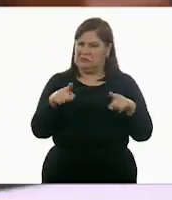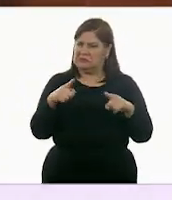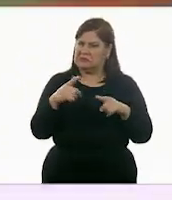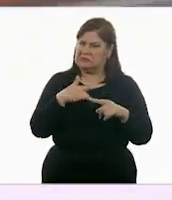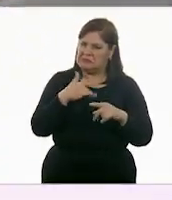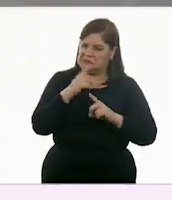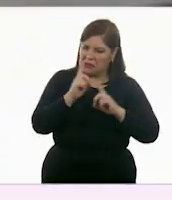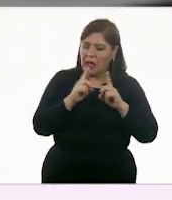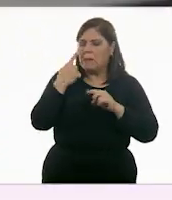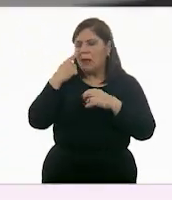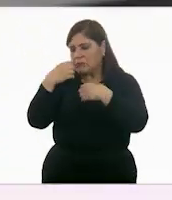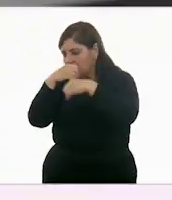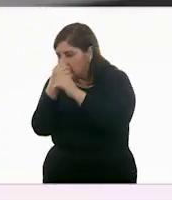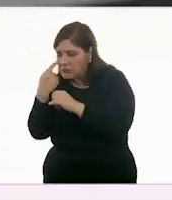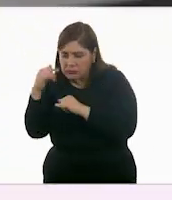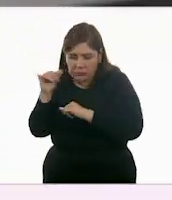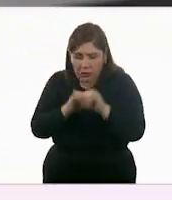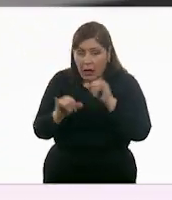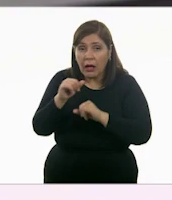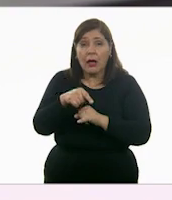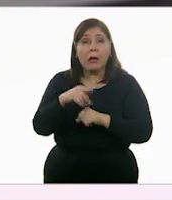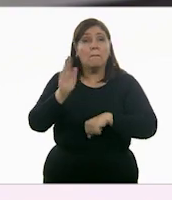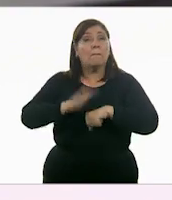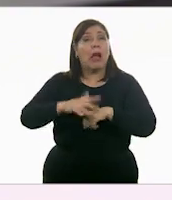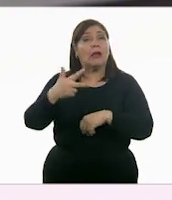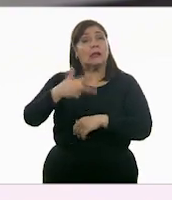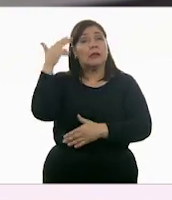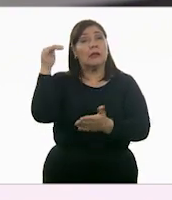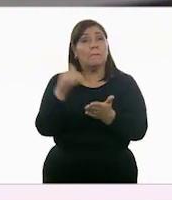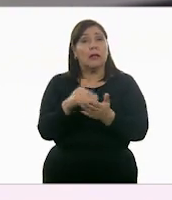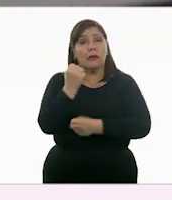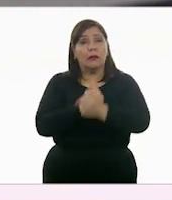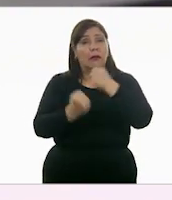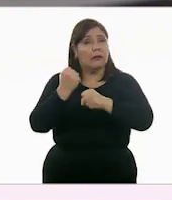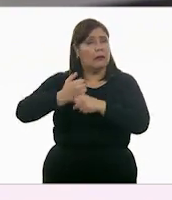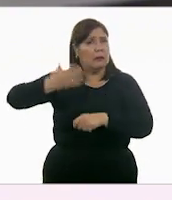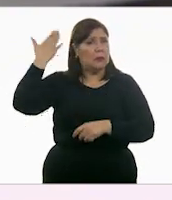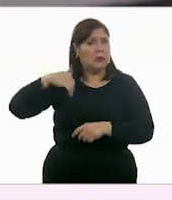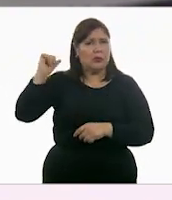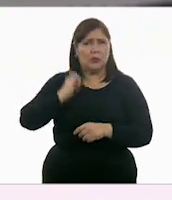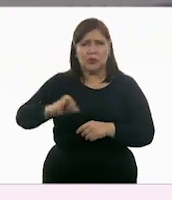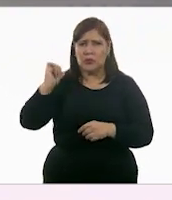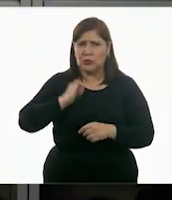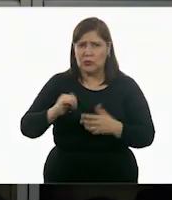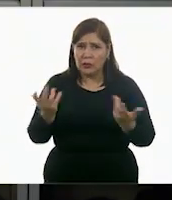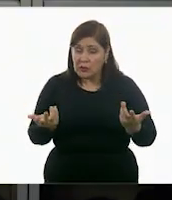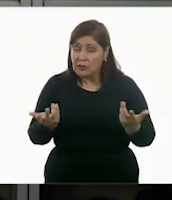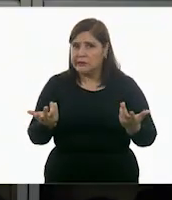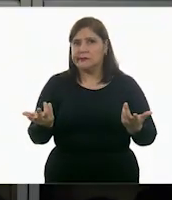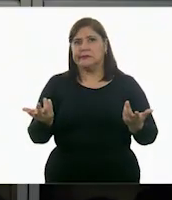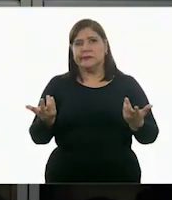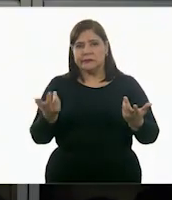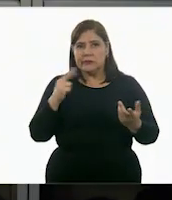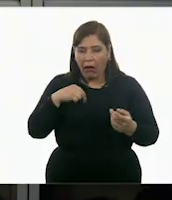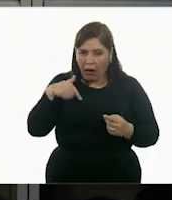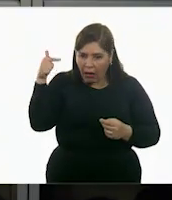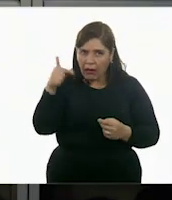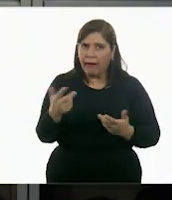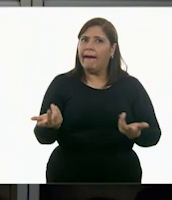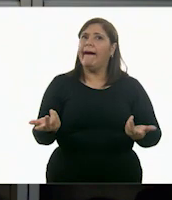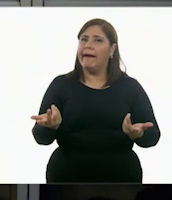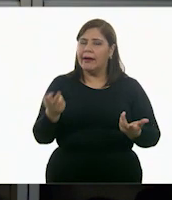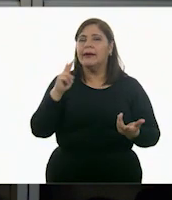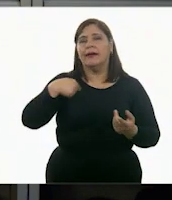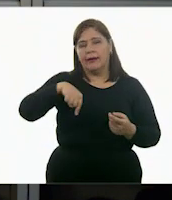resultados radiocarbónicos, señalando que tenía más de 13.000 años de antigüedad, pues, hombre, estuvimos